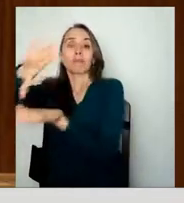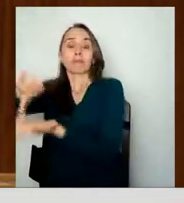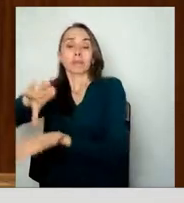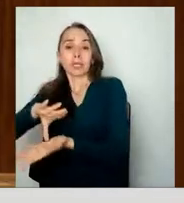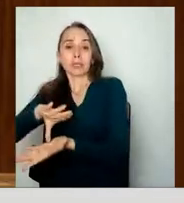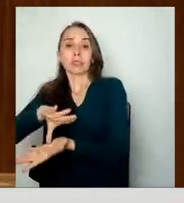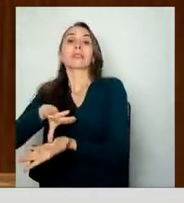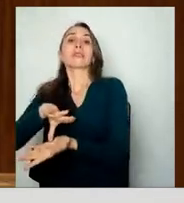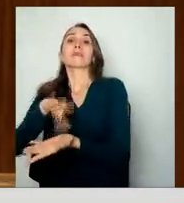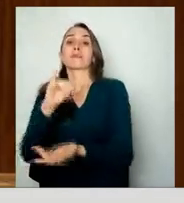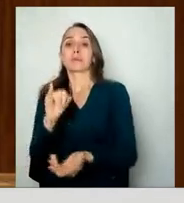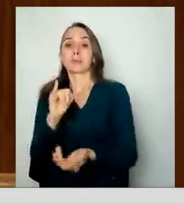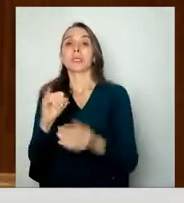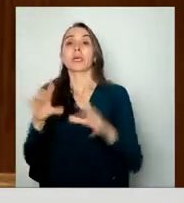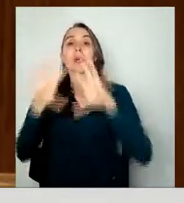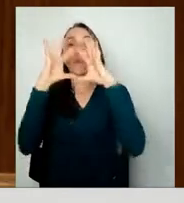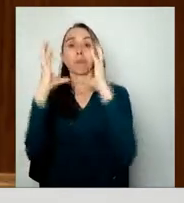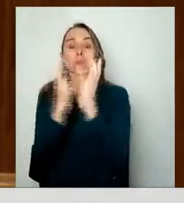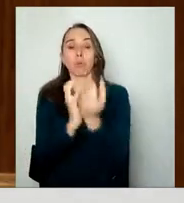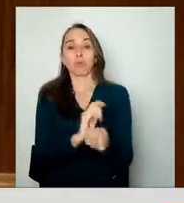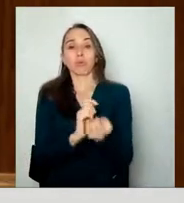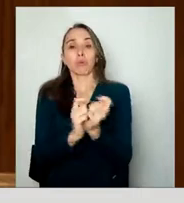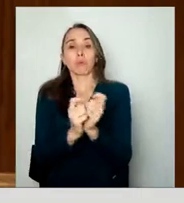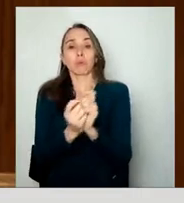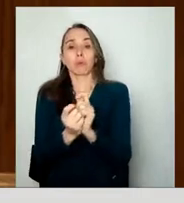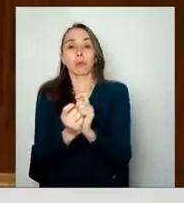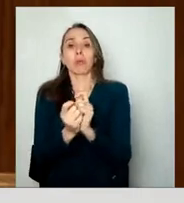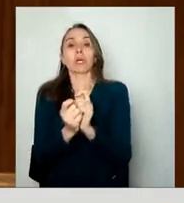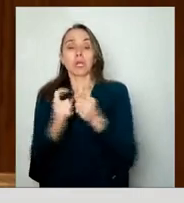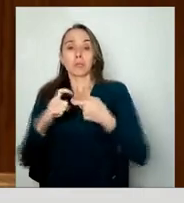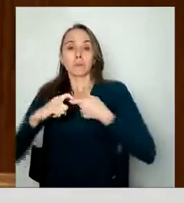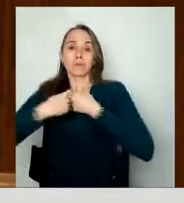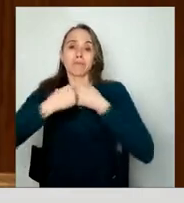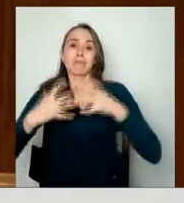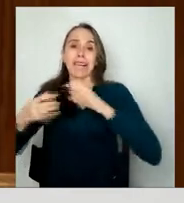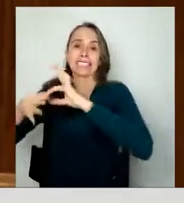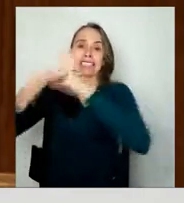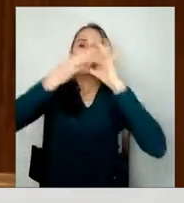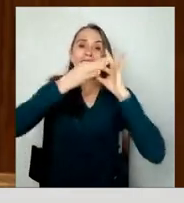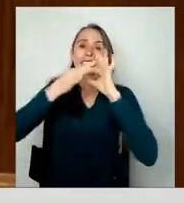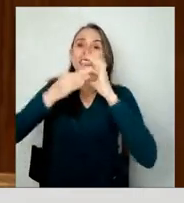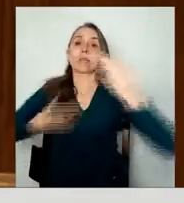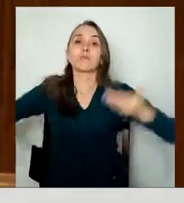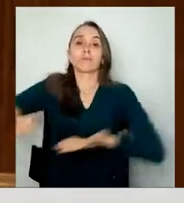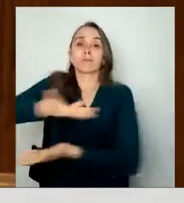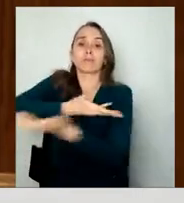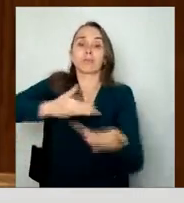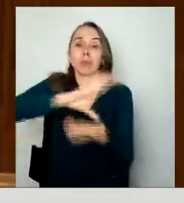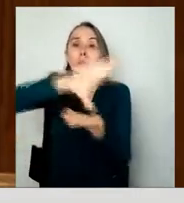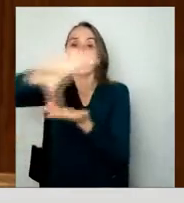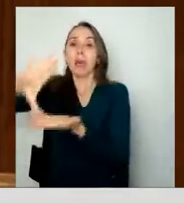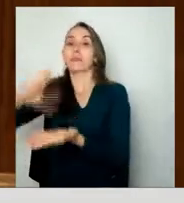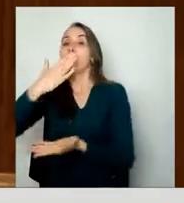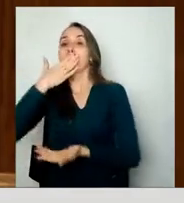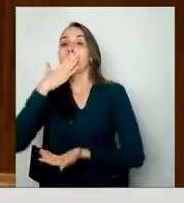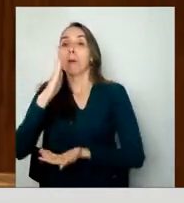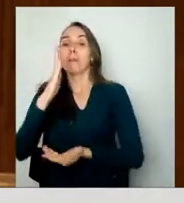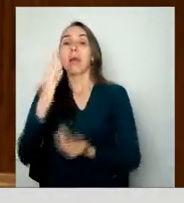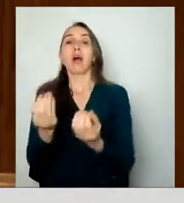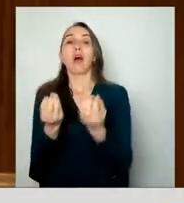que en un mundo en proceso de creciente globalización las estrategias cooperativas era la mejor opción para optimizar